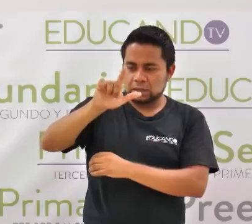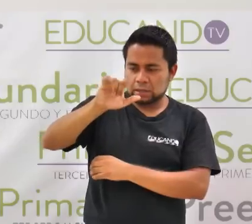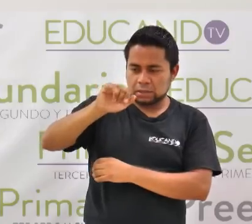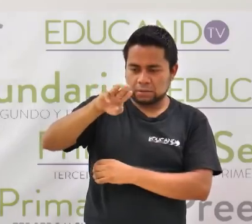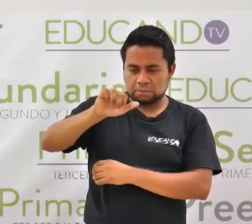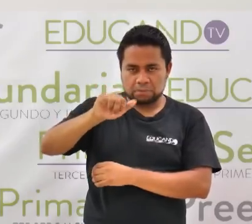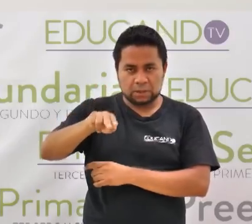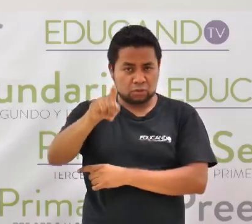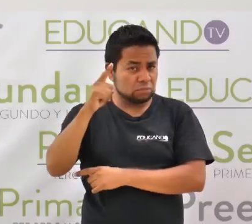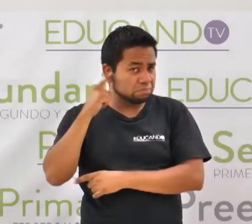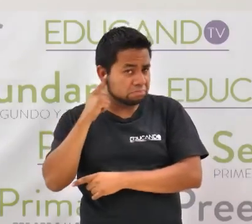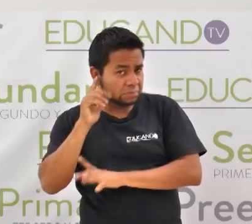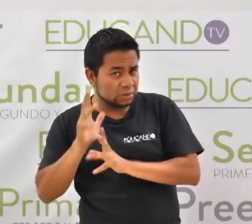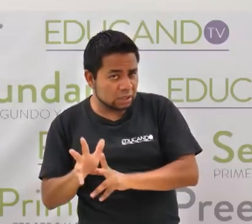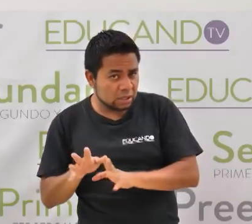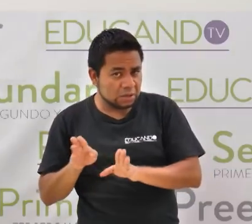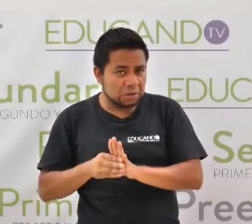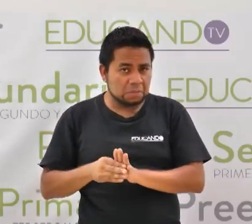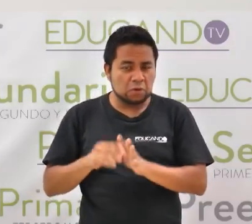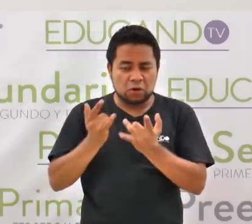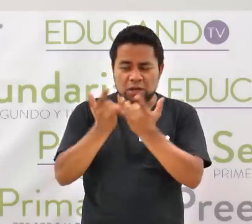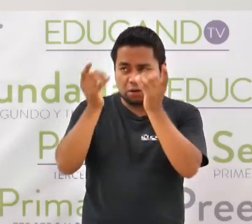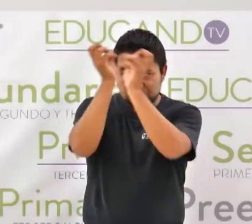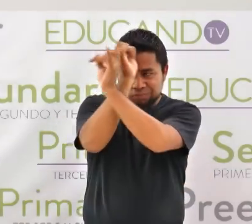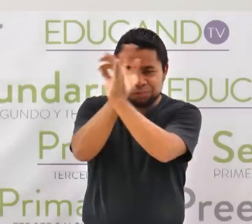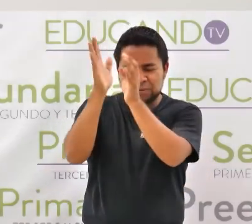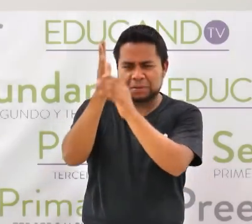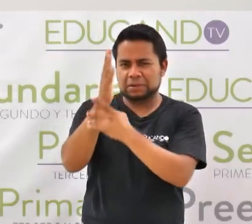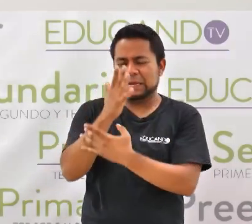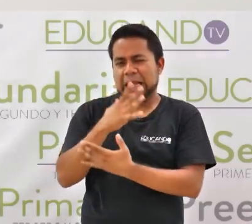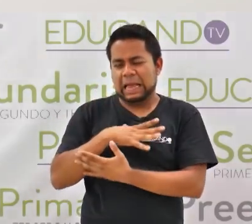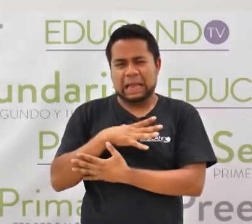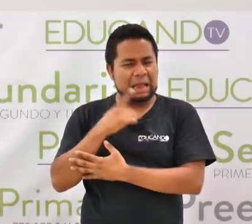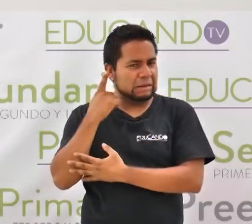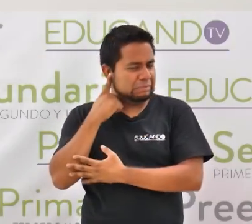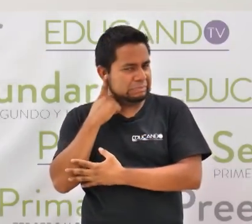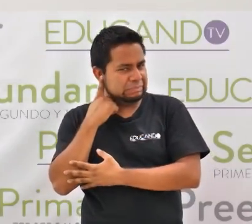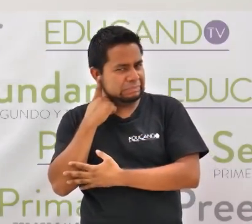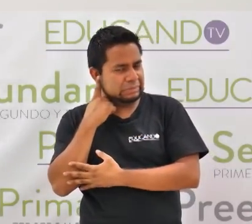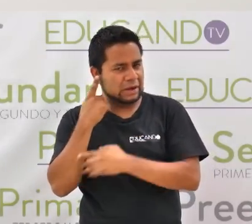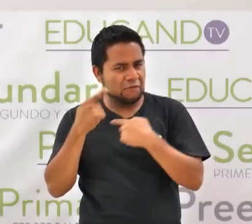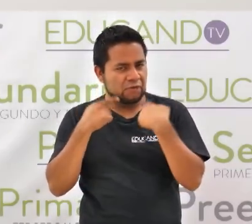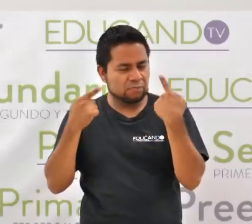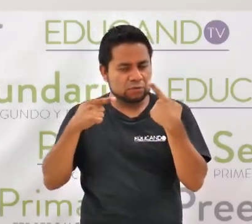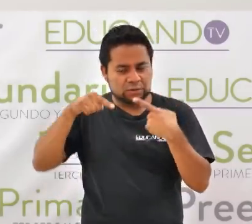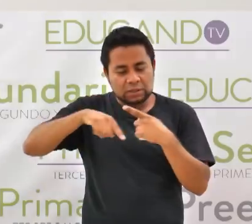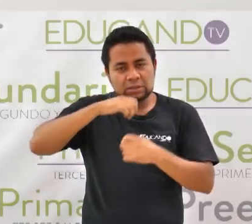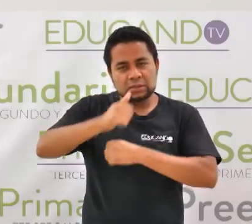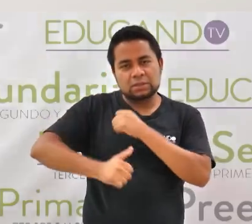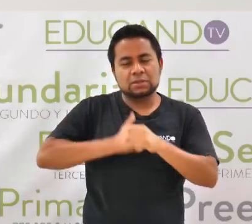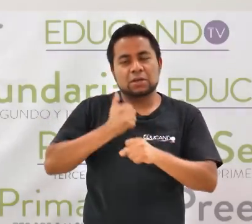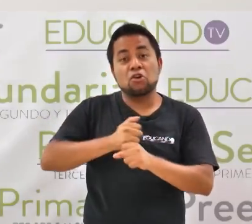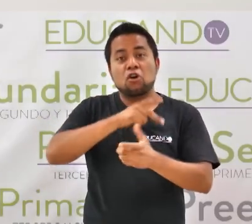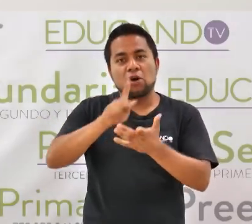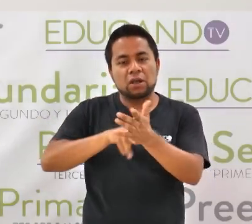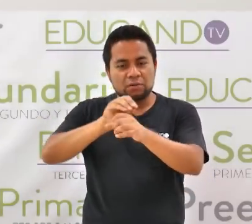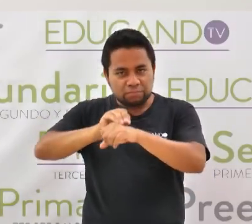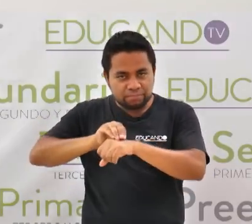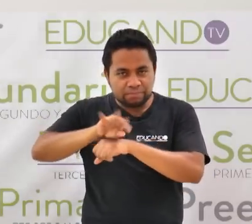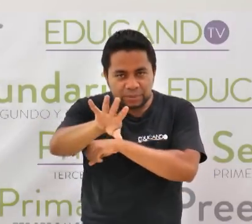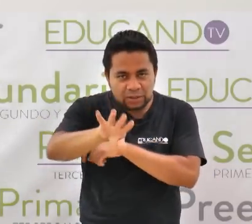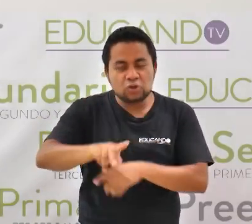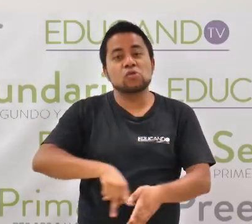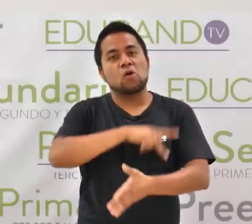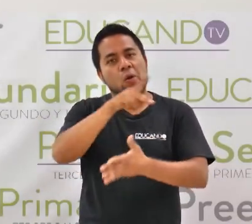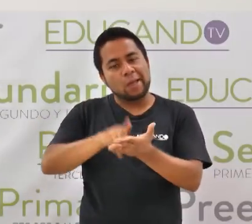Calimán. ¿Han oído de Calimán? Era una historieta muy popular. Bien, pues este año va a volver a salir, se